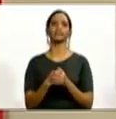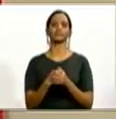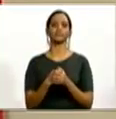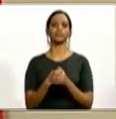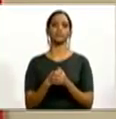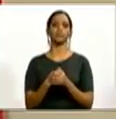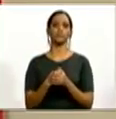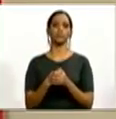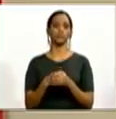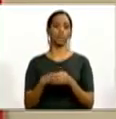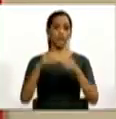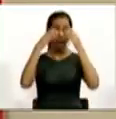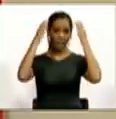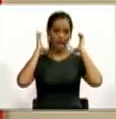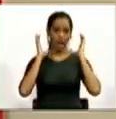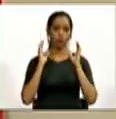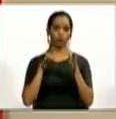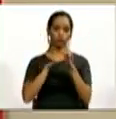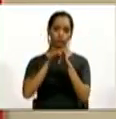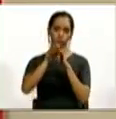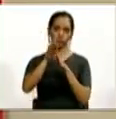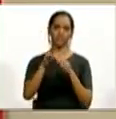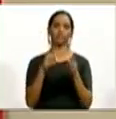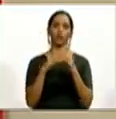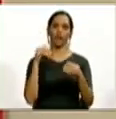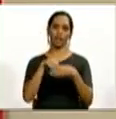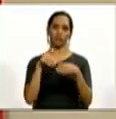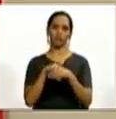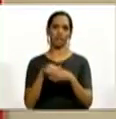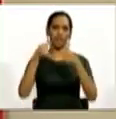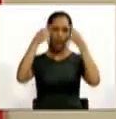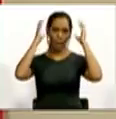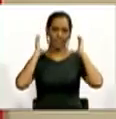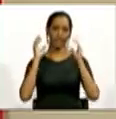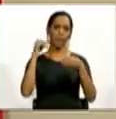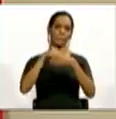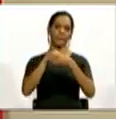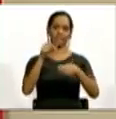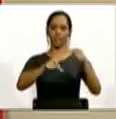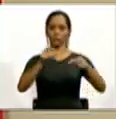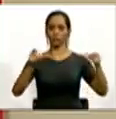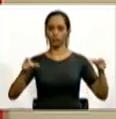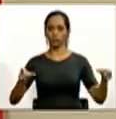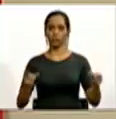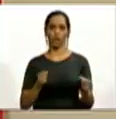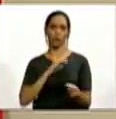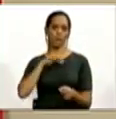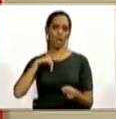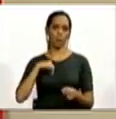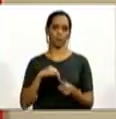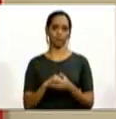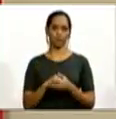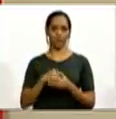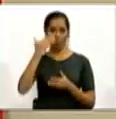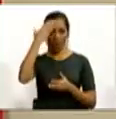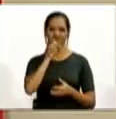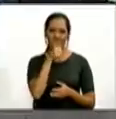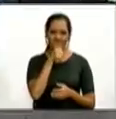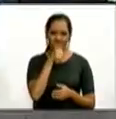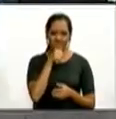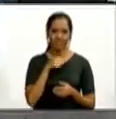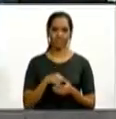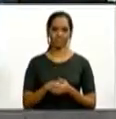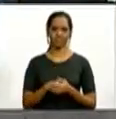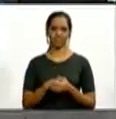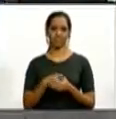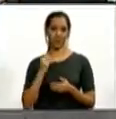candidatos de General Mojalú, y se repetirá lo que ha pasado siempre todas las elecciones, que General Mojalú es el que mete a su... A los suyos ahí. Hola, Vito. ¿Y Capriles qué va a